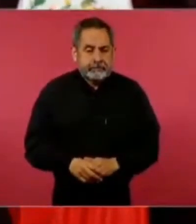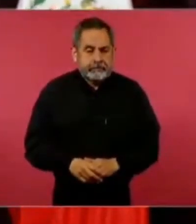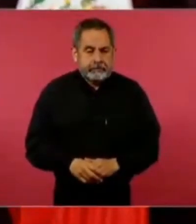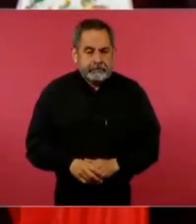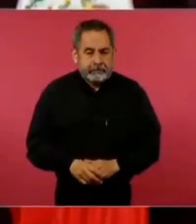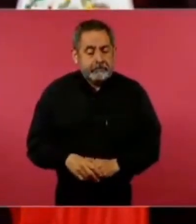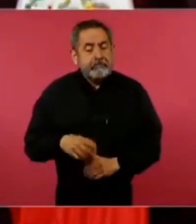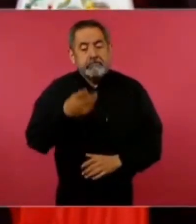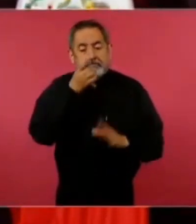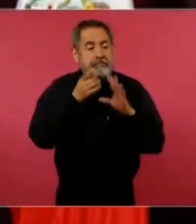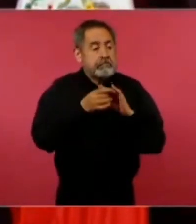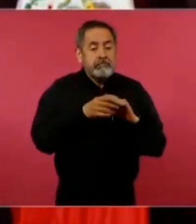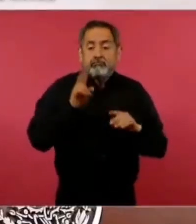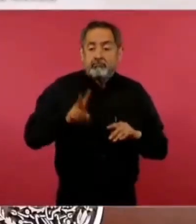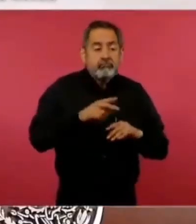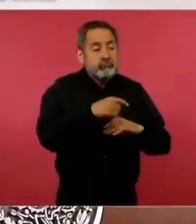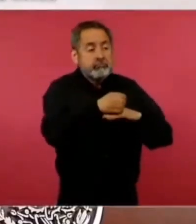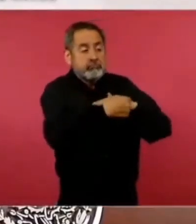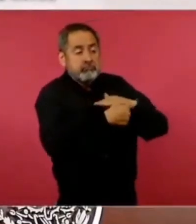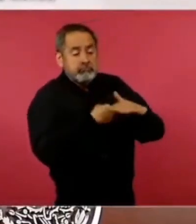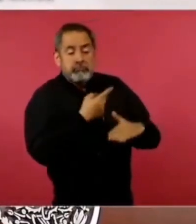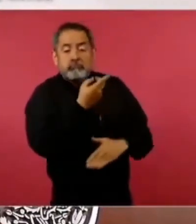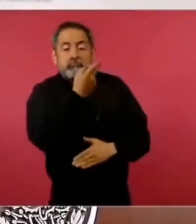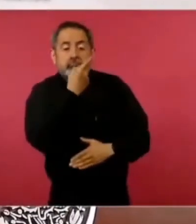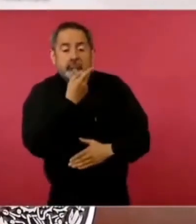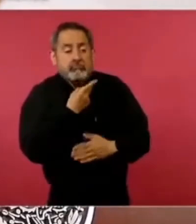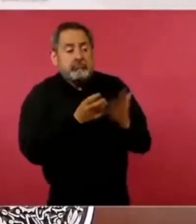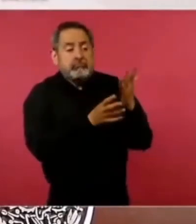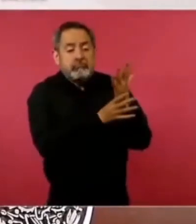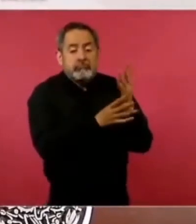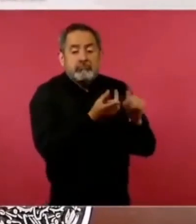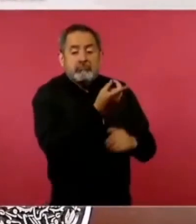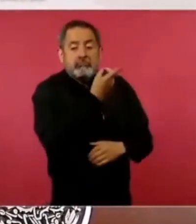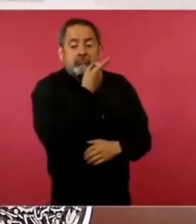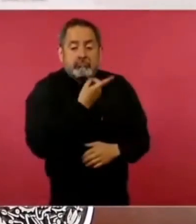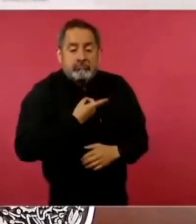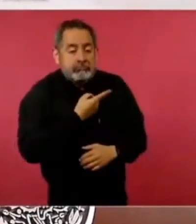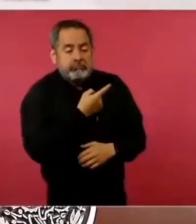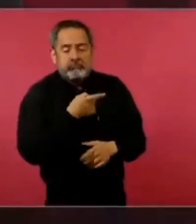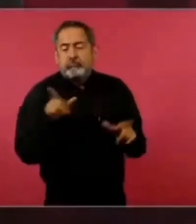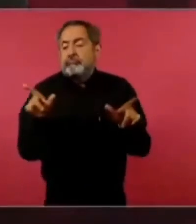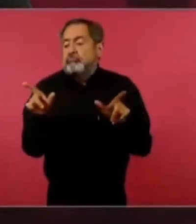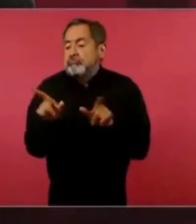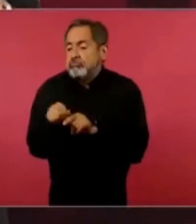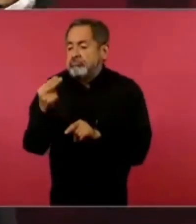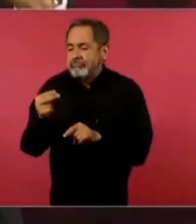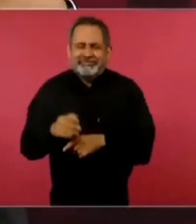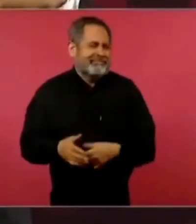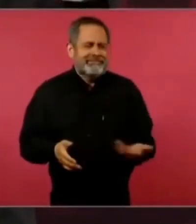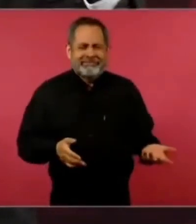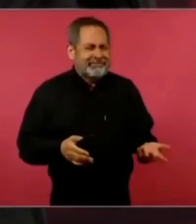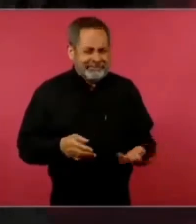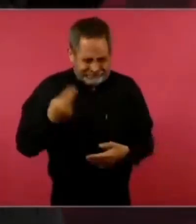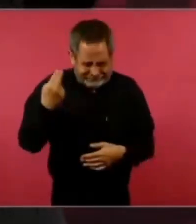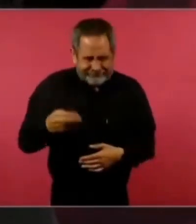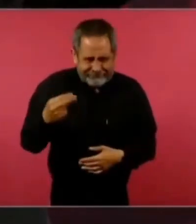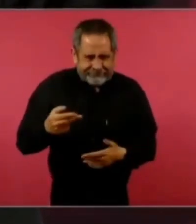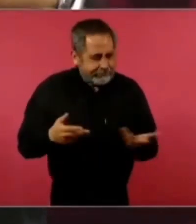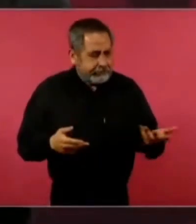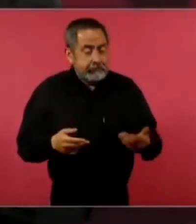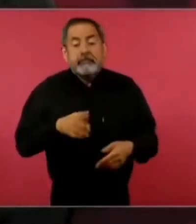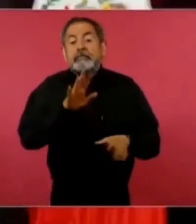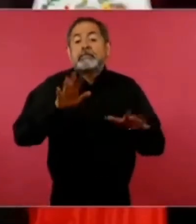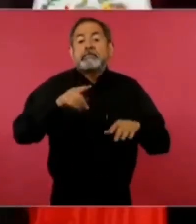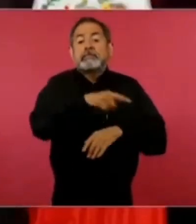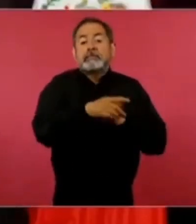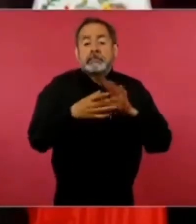Tengo una fuente que es la que me da toda esta información. Y que luego el capo de capos